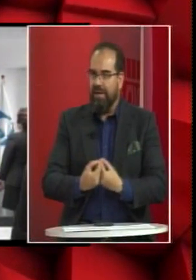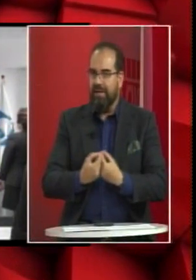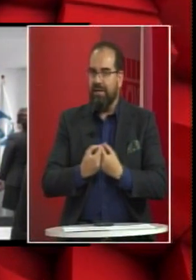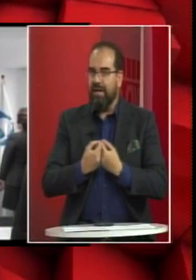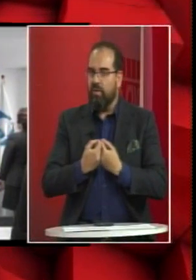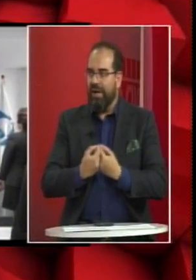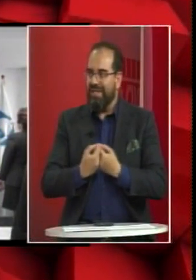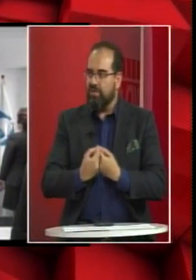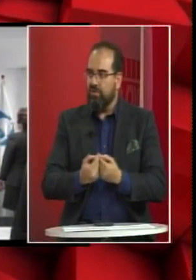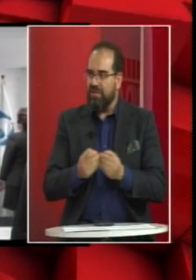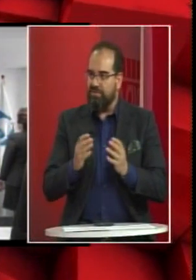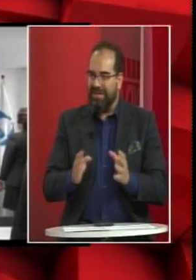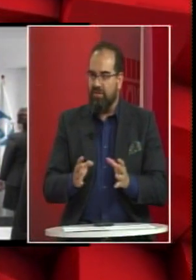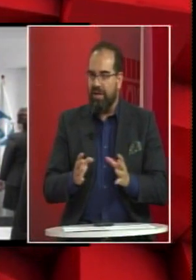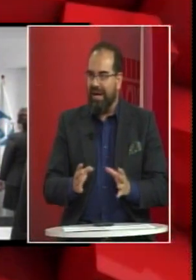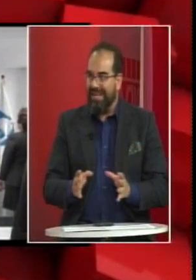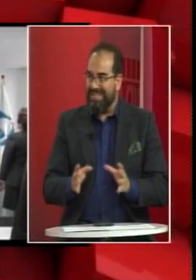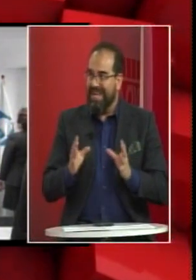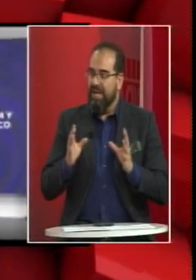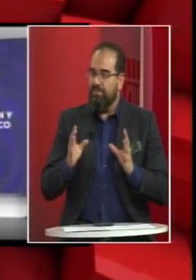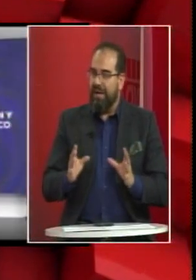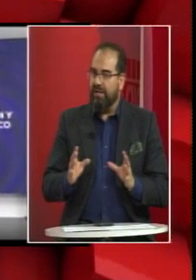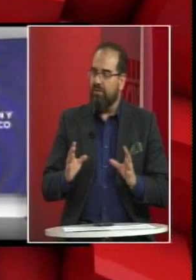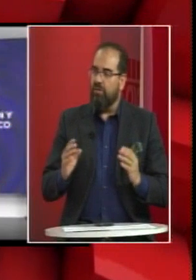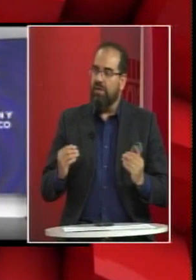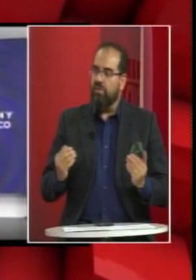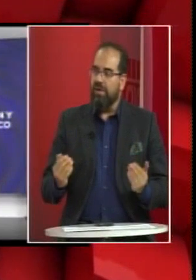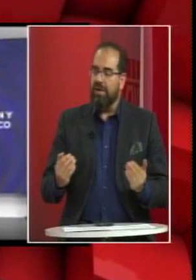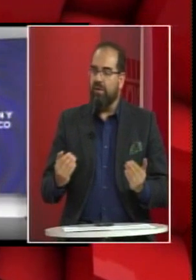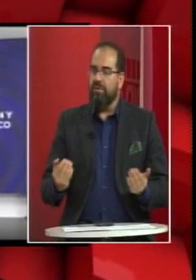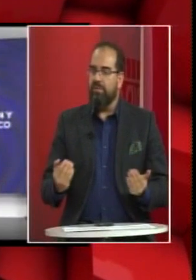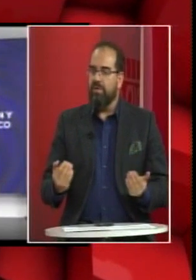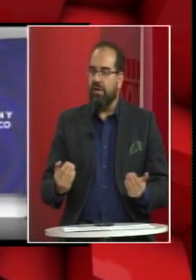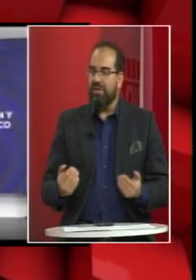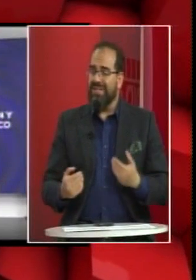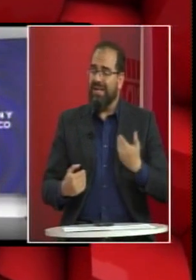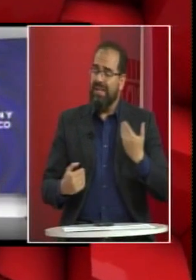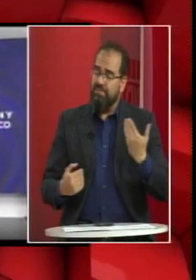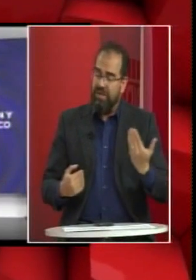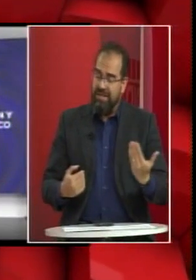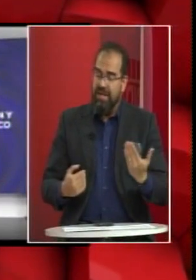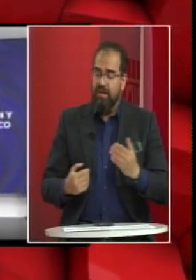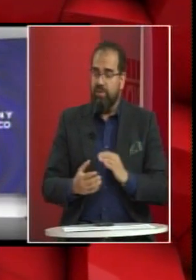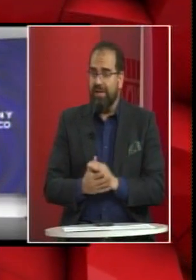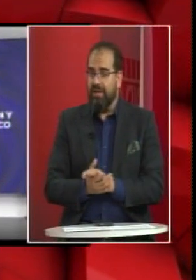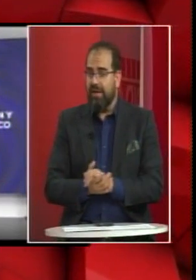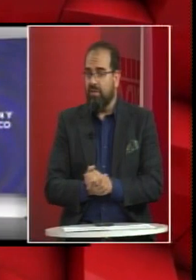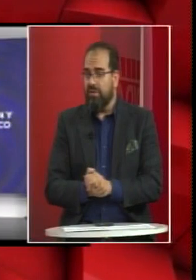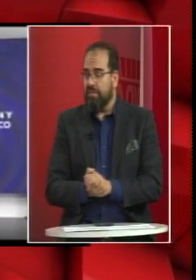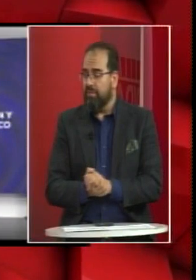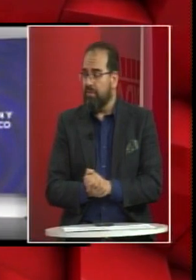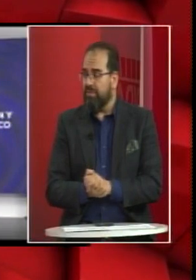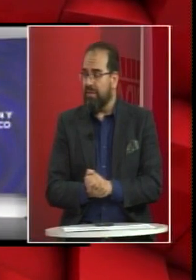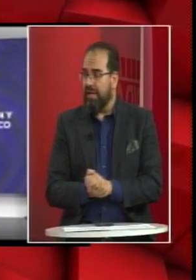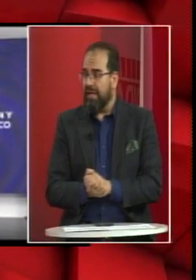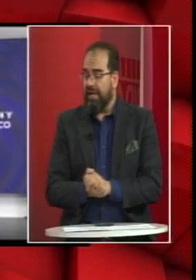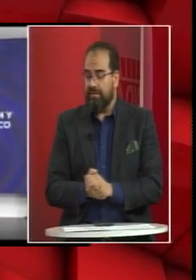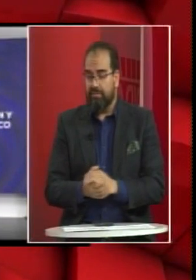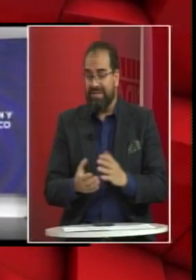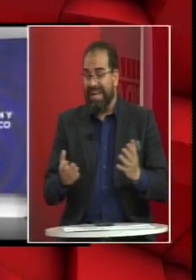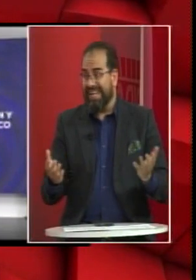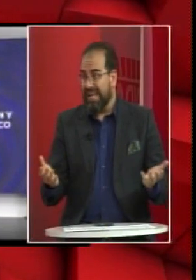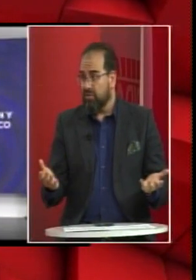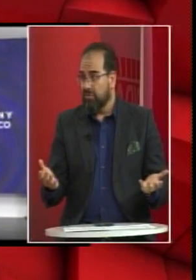empapada de cuáles son los espacios legales para no incurrir en ningún tipo de errores y que después puedan tener algún tipo de